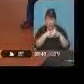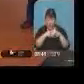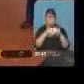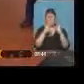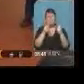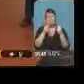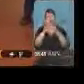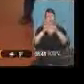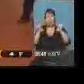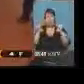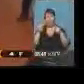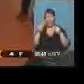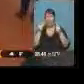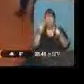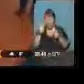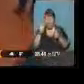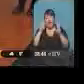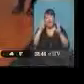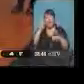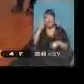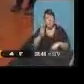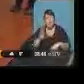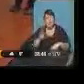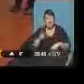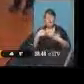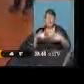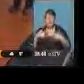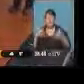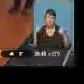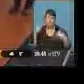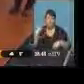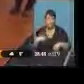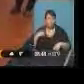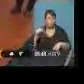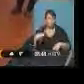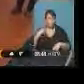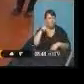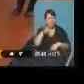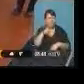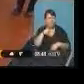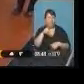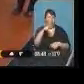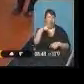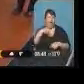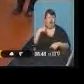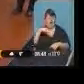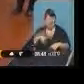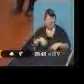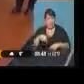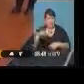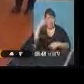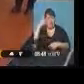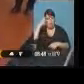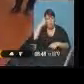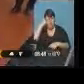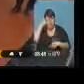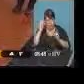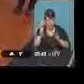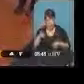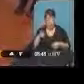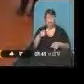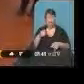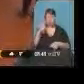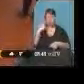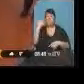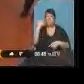¿Por qué estas dos imágenes? Porque el tema Venezuela es un tema de contrapunto permanente en la República Argentina y en el Congreso de la Nación.